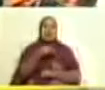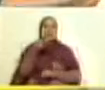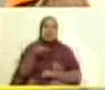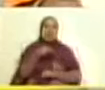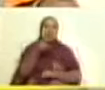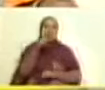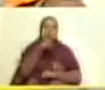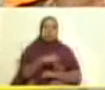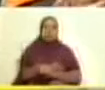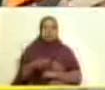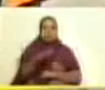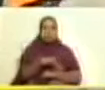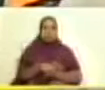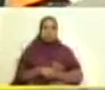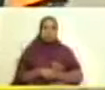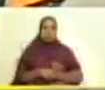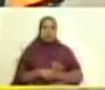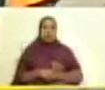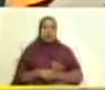de Antímano,